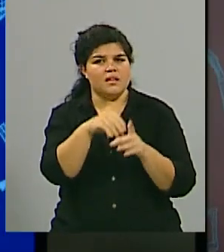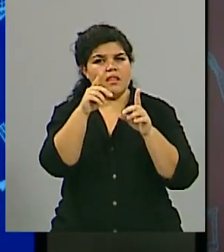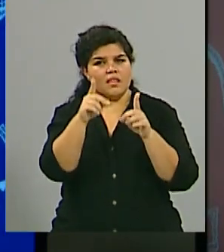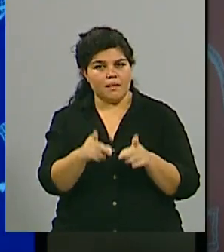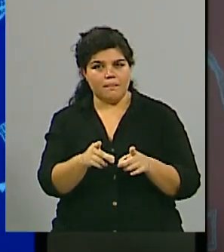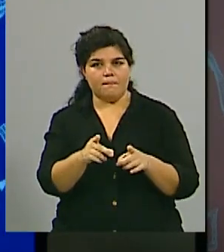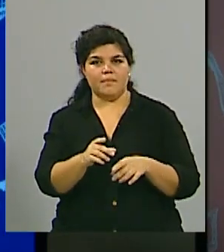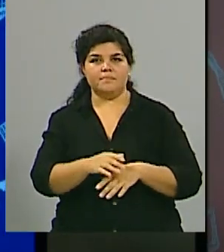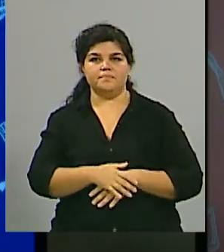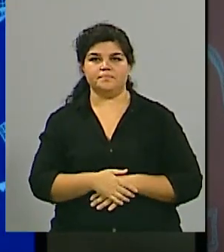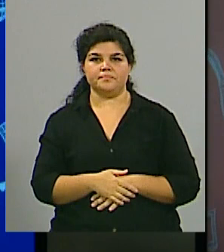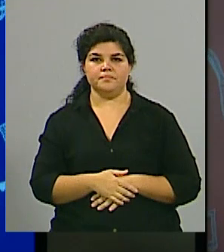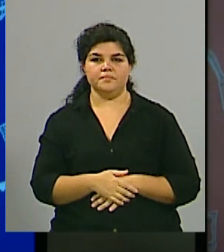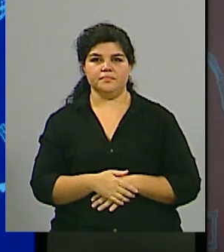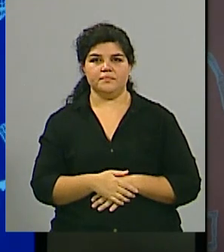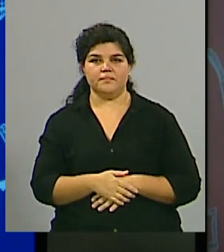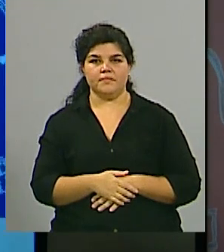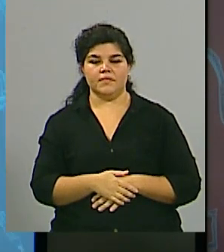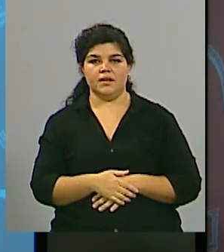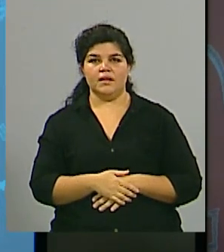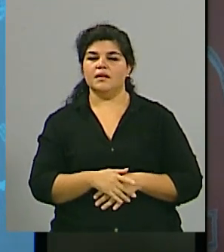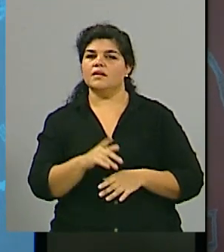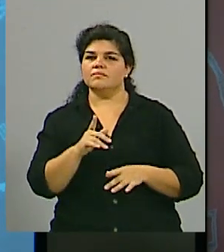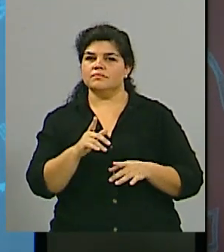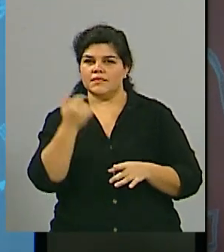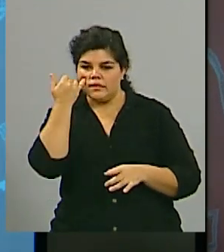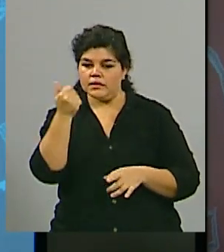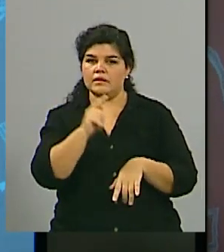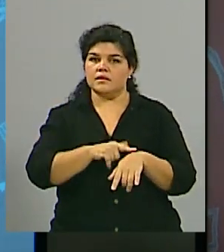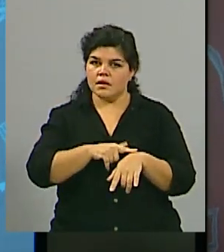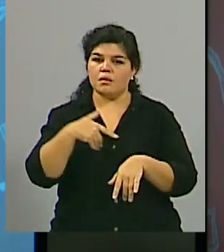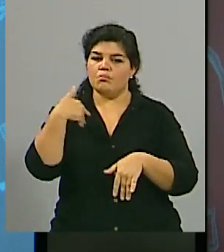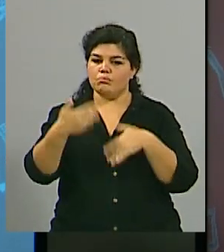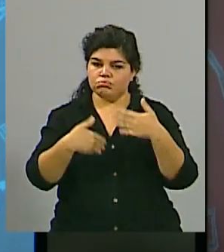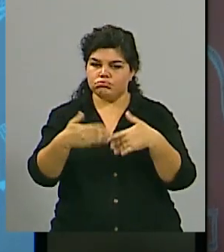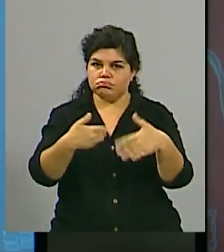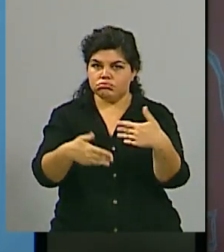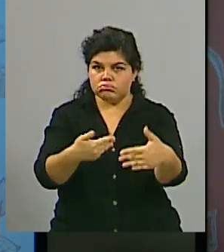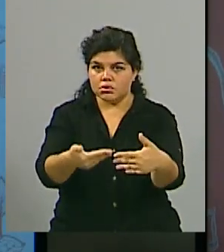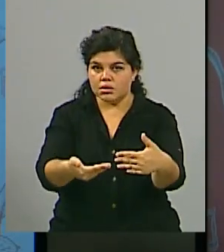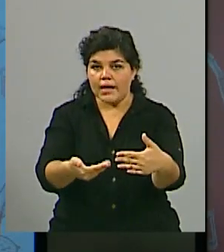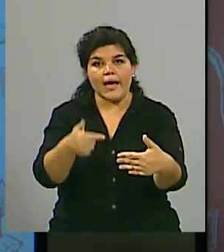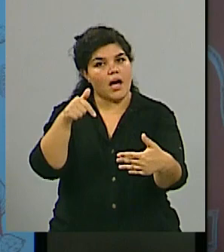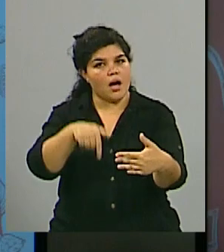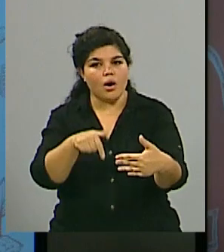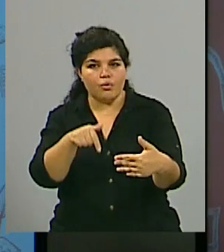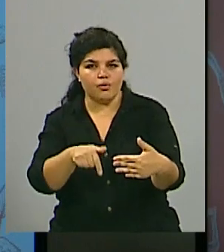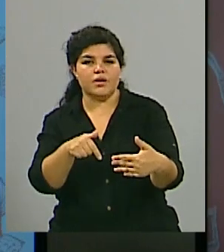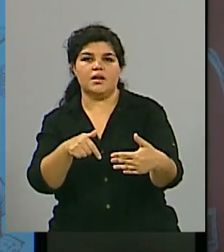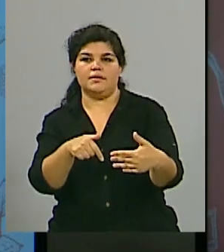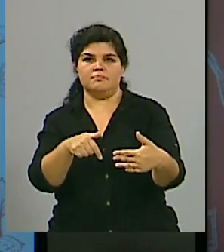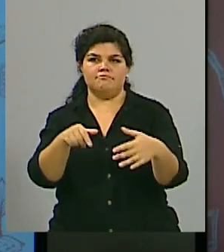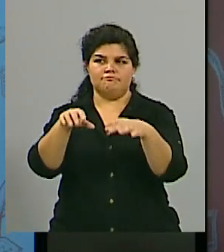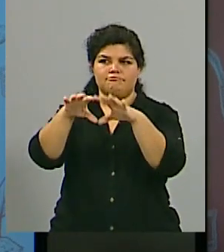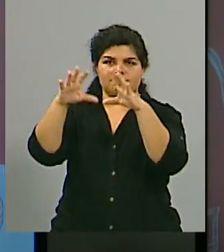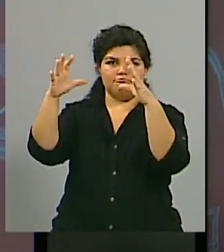empezado a notar mucho más presencia a partir de que transcurrió el tiempo y hoy por hoy están en la escena mundial